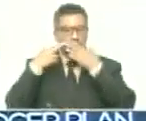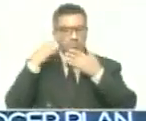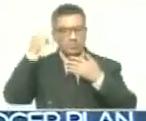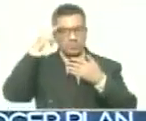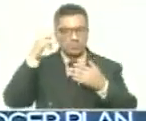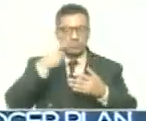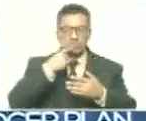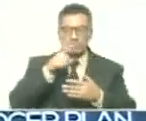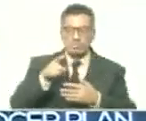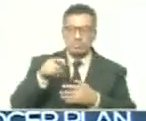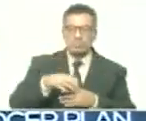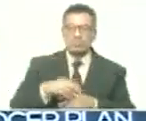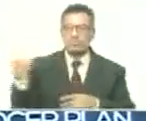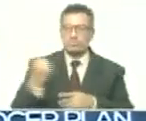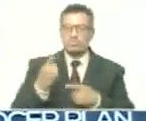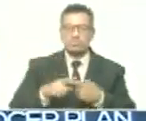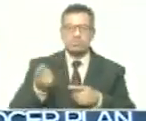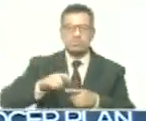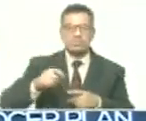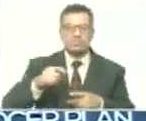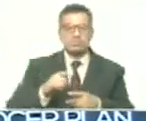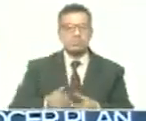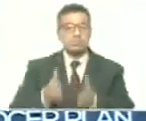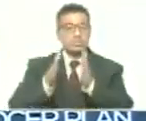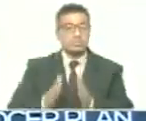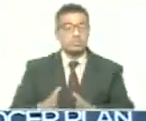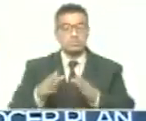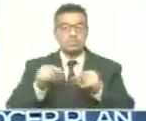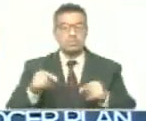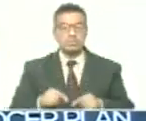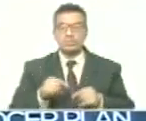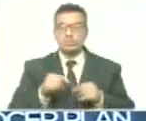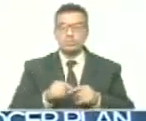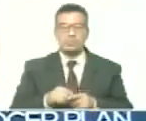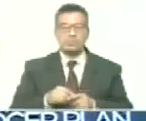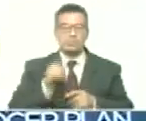otras, cuyos autores son todos,